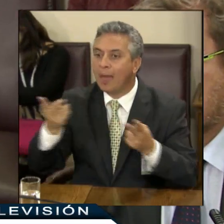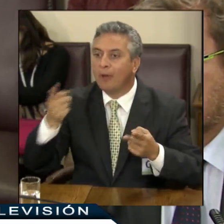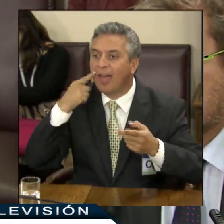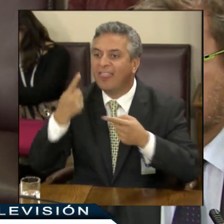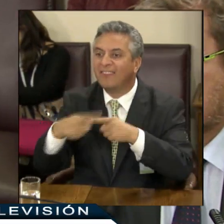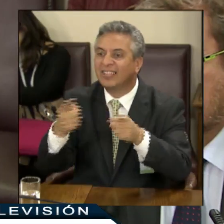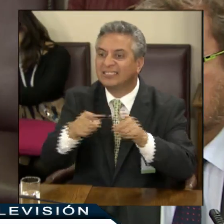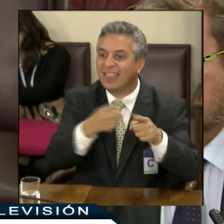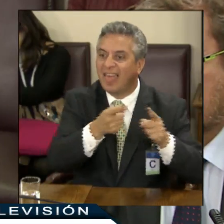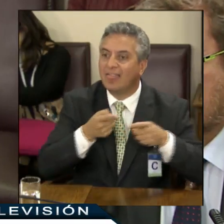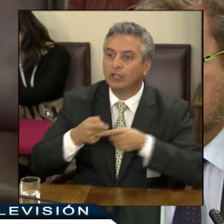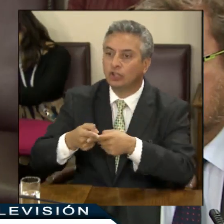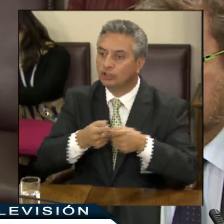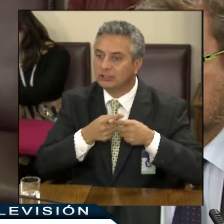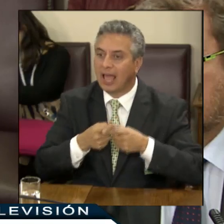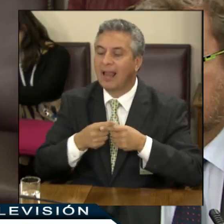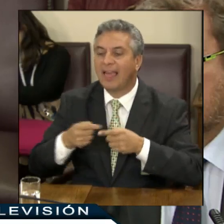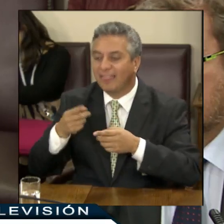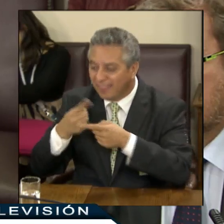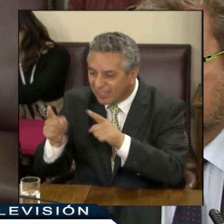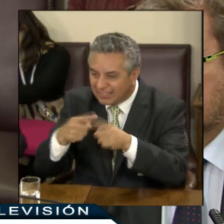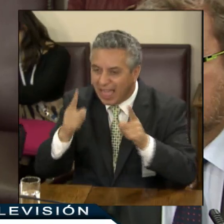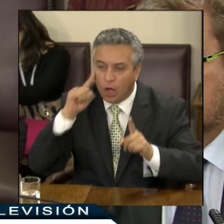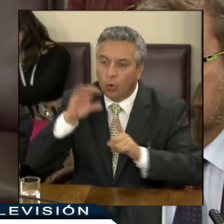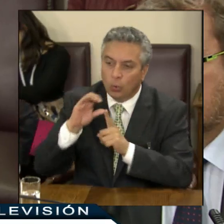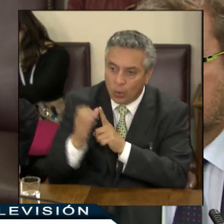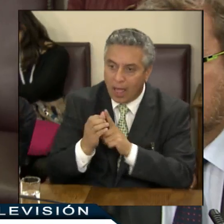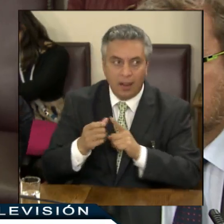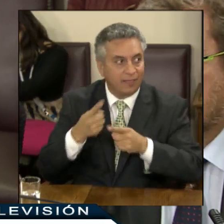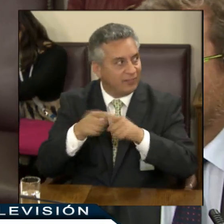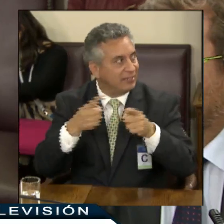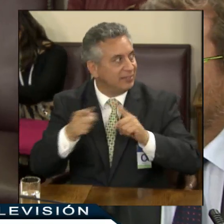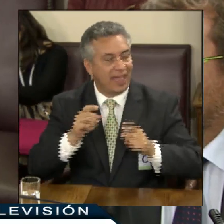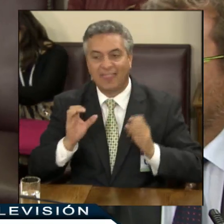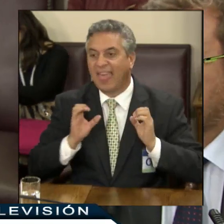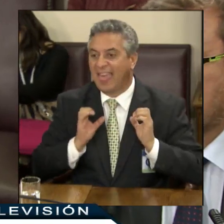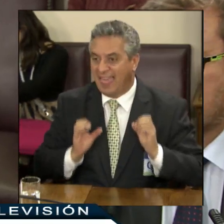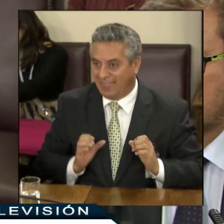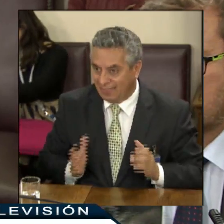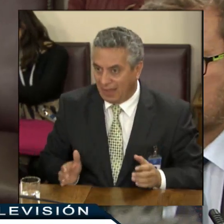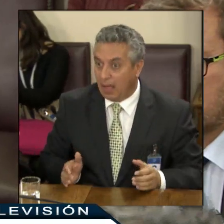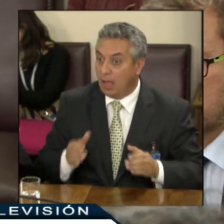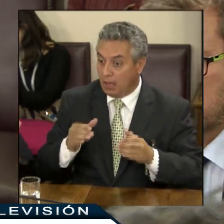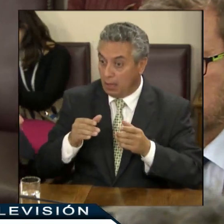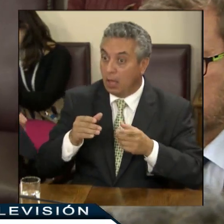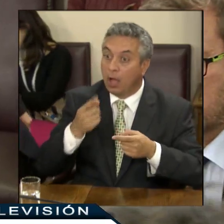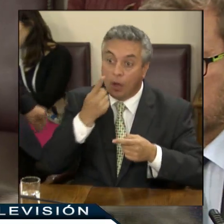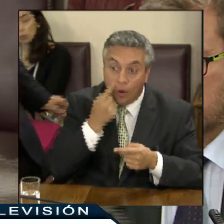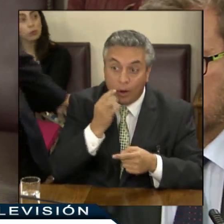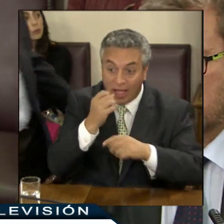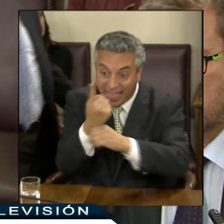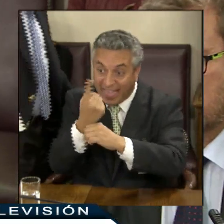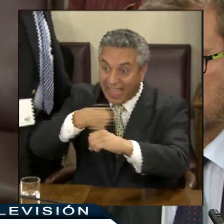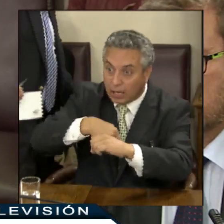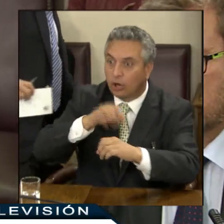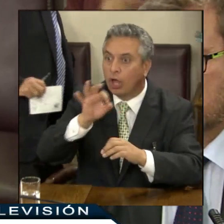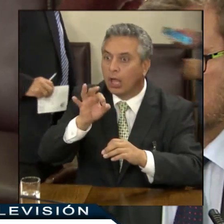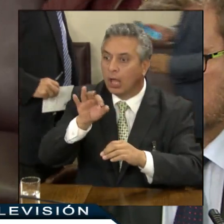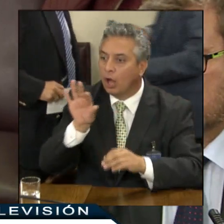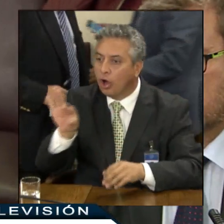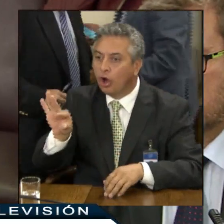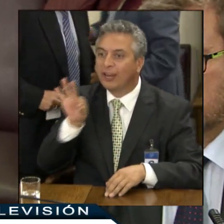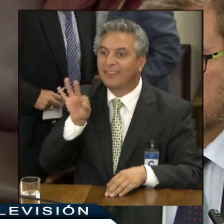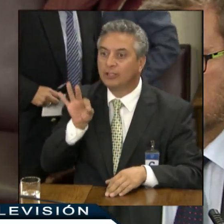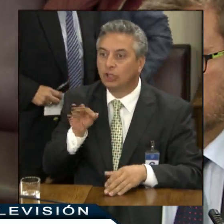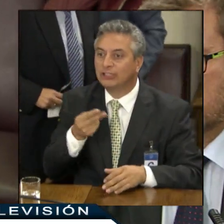diversidad social a la diversidad cultural a la diversidad étnica política y religiosa de género y de orientación sexual en el